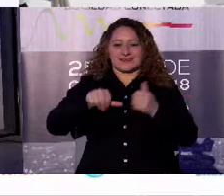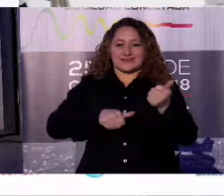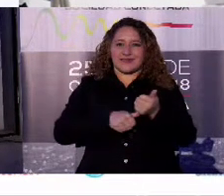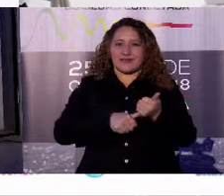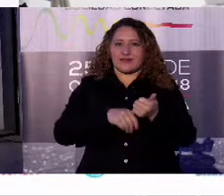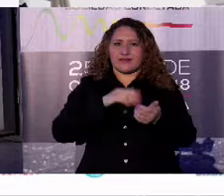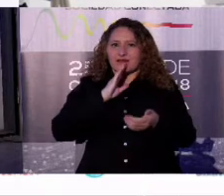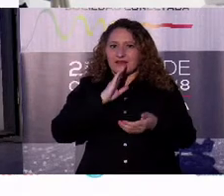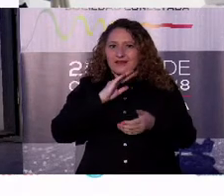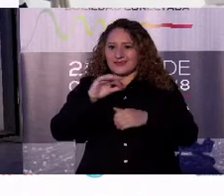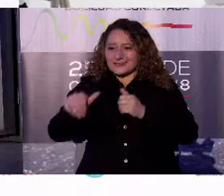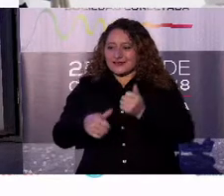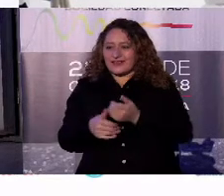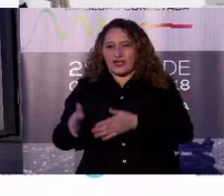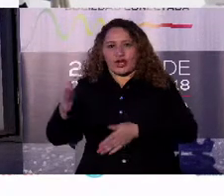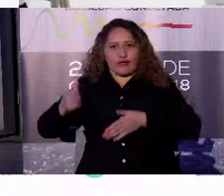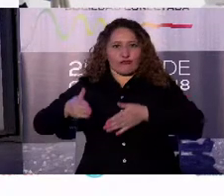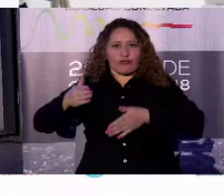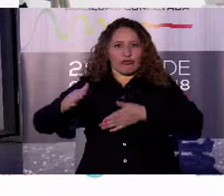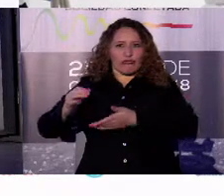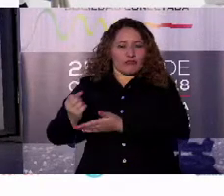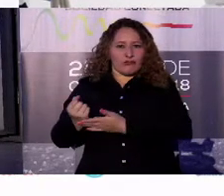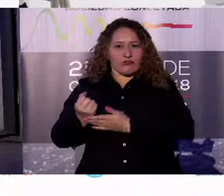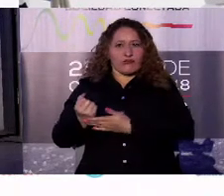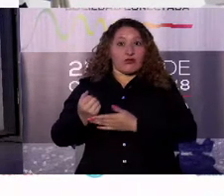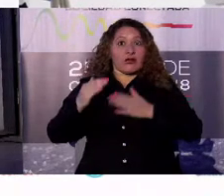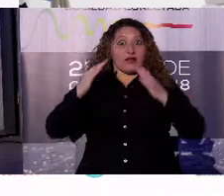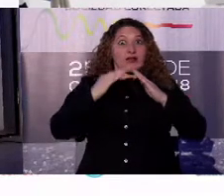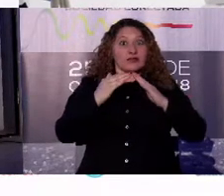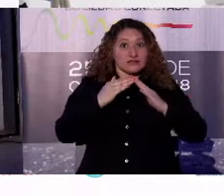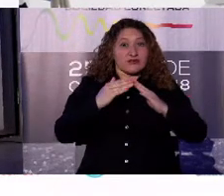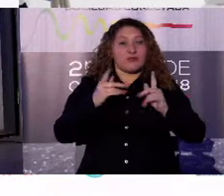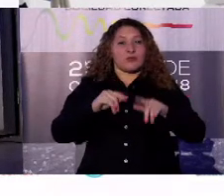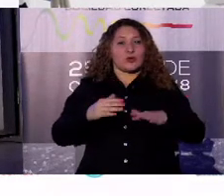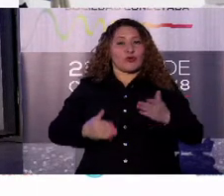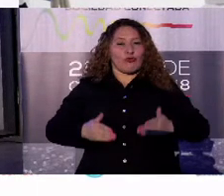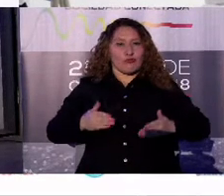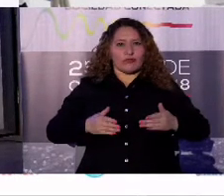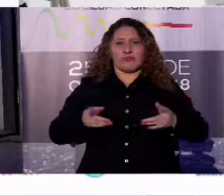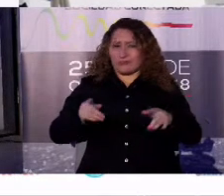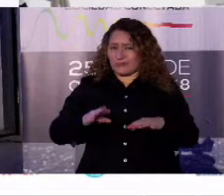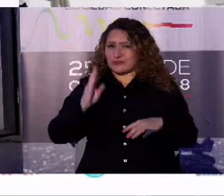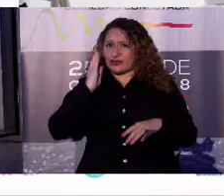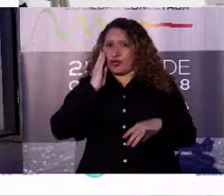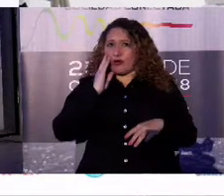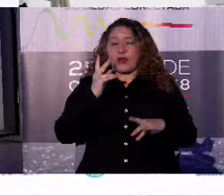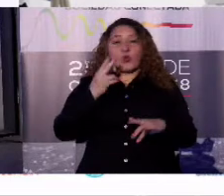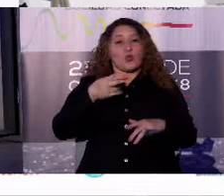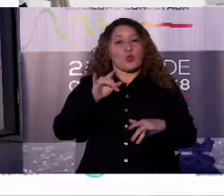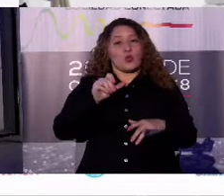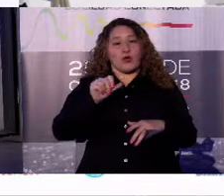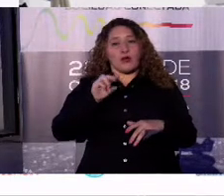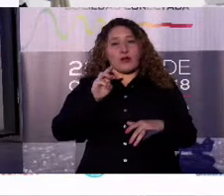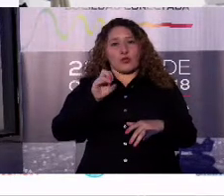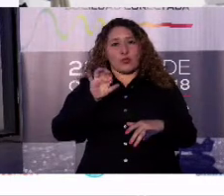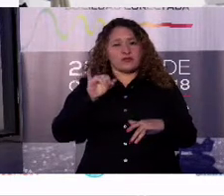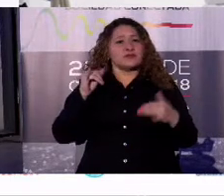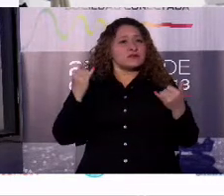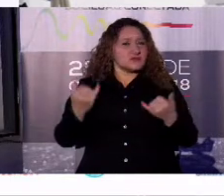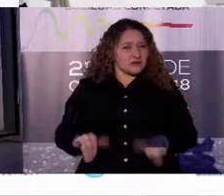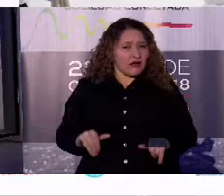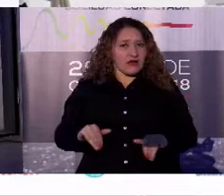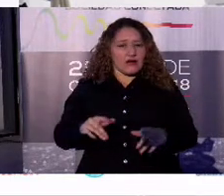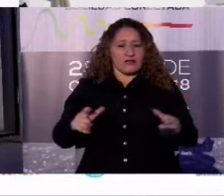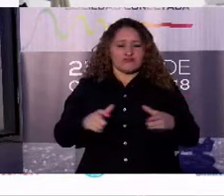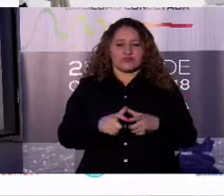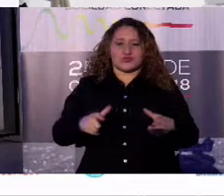robots, en máquinas que nos ayudan en la casa, incluso en los dispositivos celulares, ¿no? Huawei tiene ya varios dispositivos celulares,